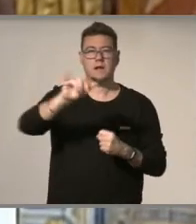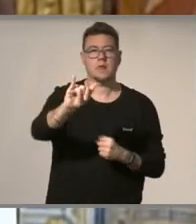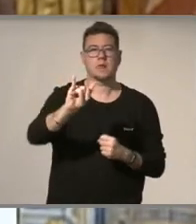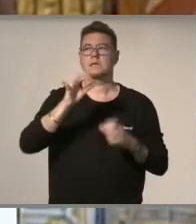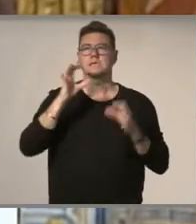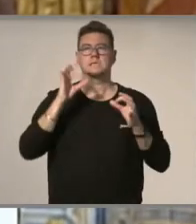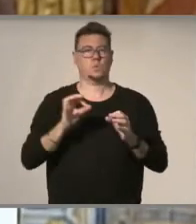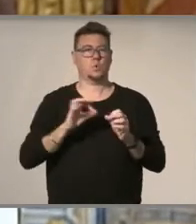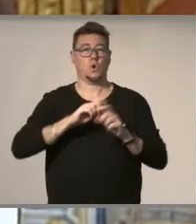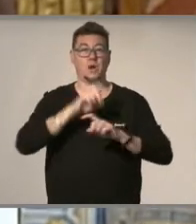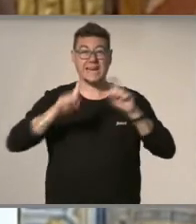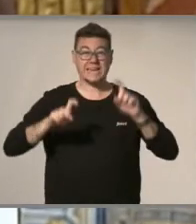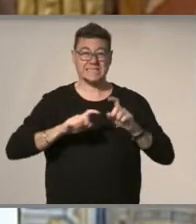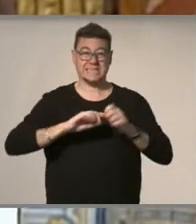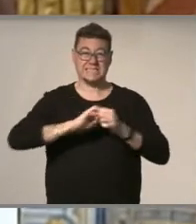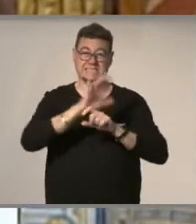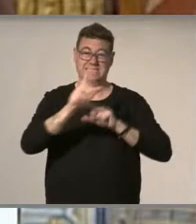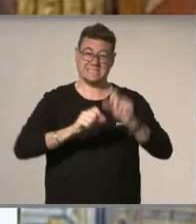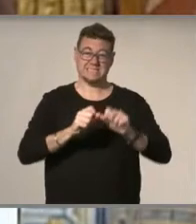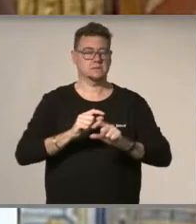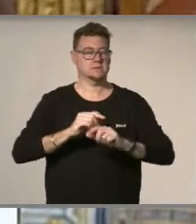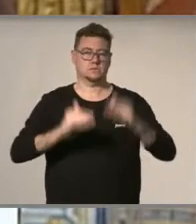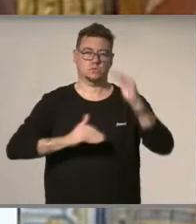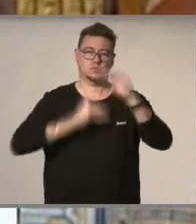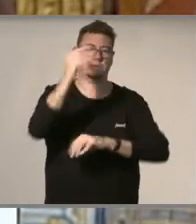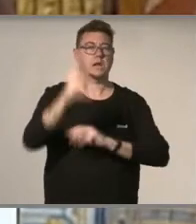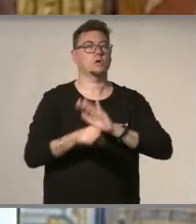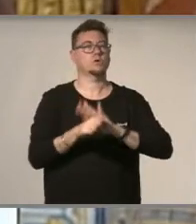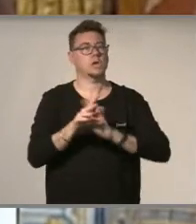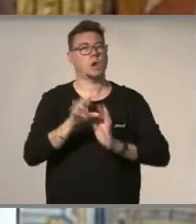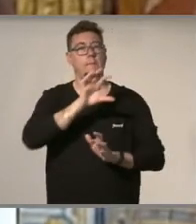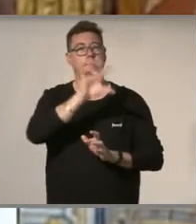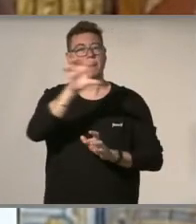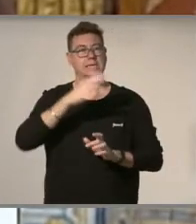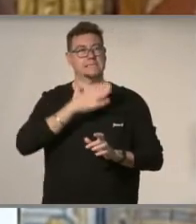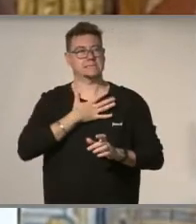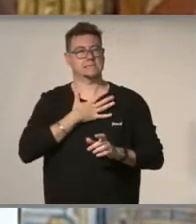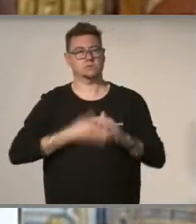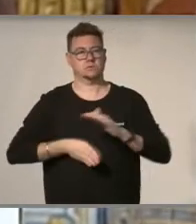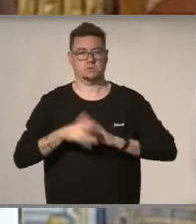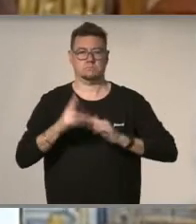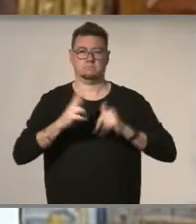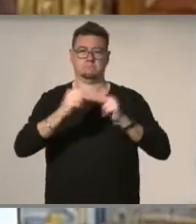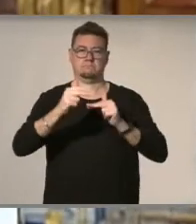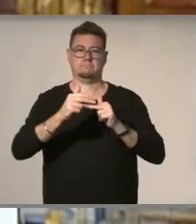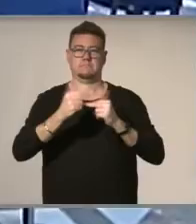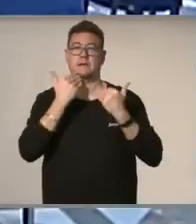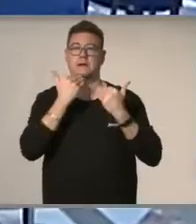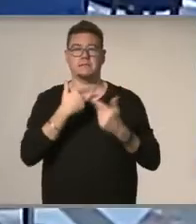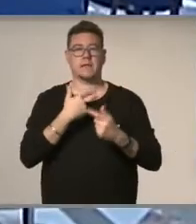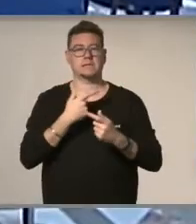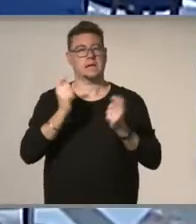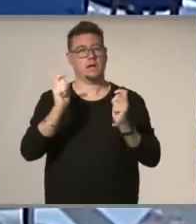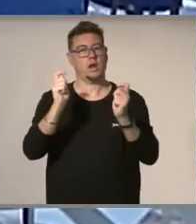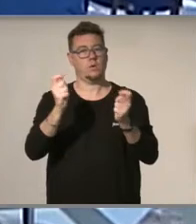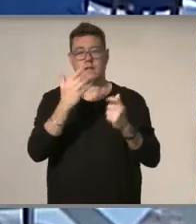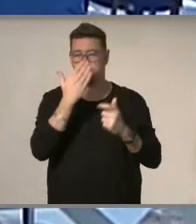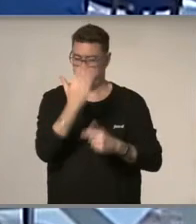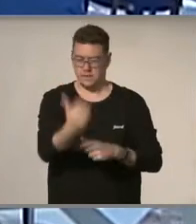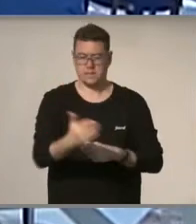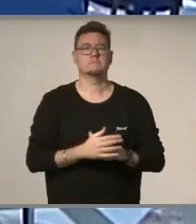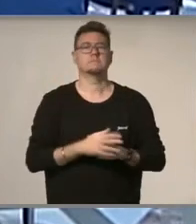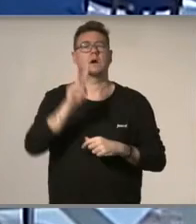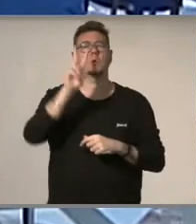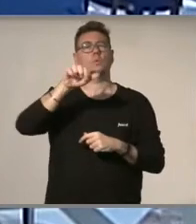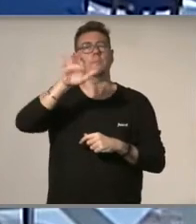vamos a superar esta crisis y vamos a seguir haciendo este gran país que es España. Muchas gracias y enhorabuena de verdad a